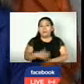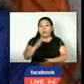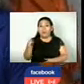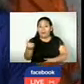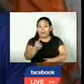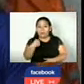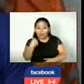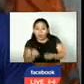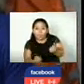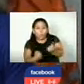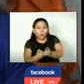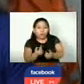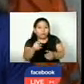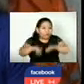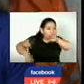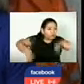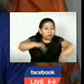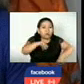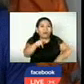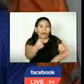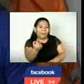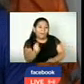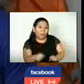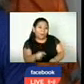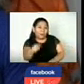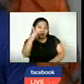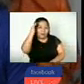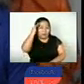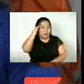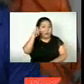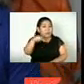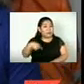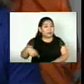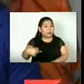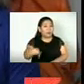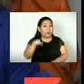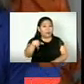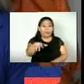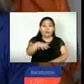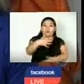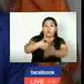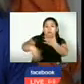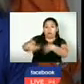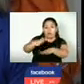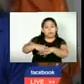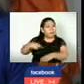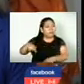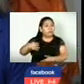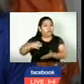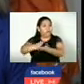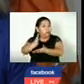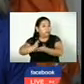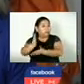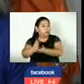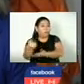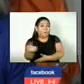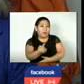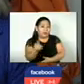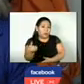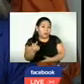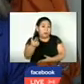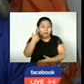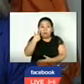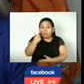salvavidas ahí permanentemente pues ustedes sabrán que es una es una playa que es muy concurrida casi es que